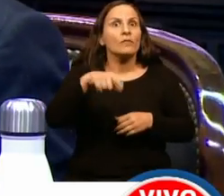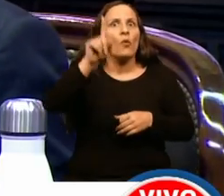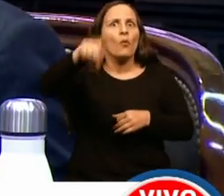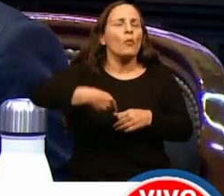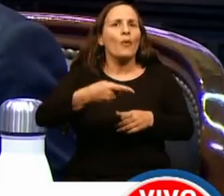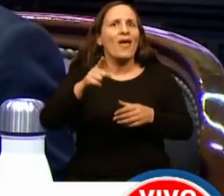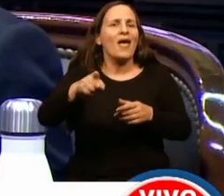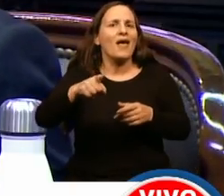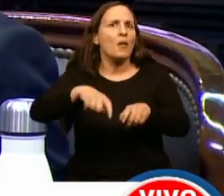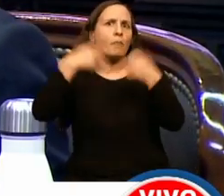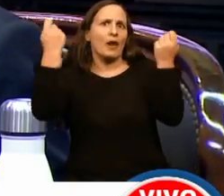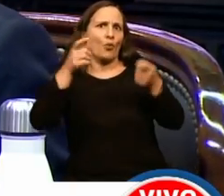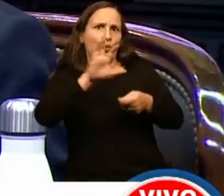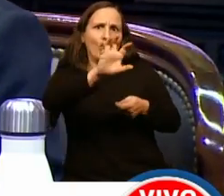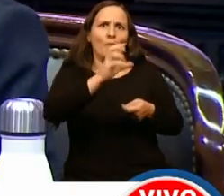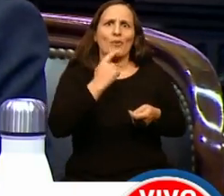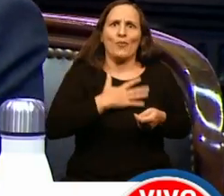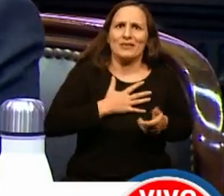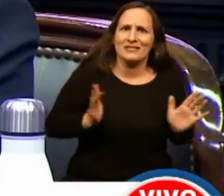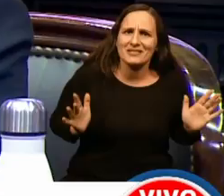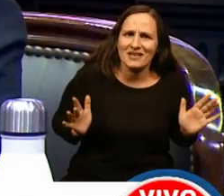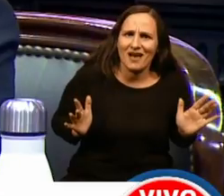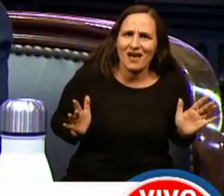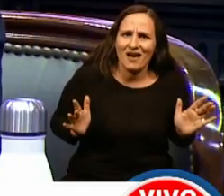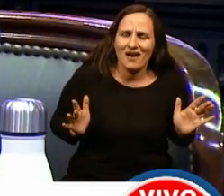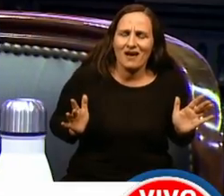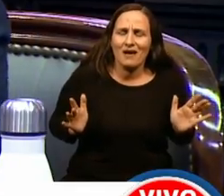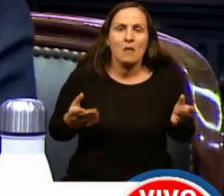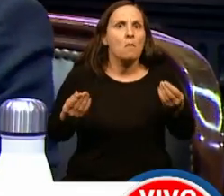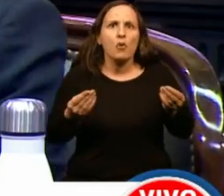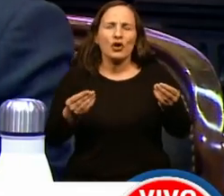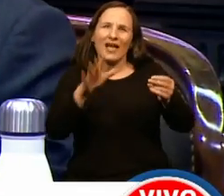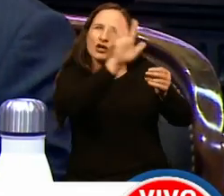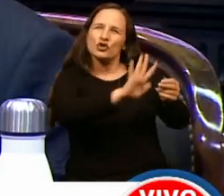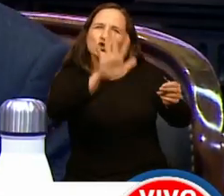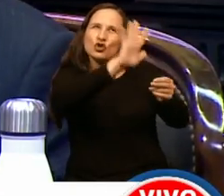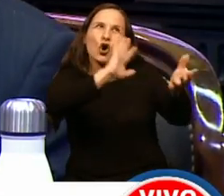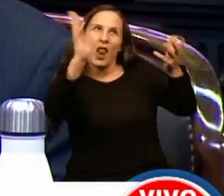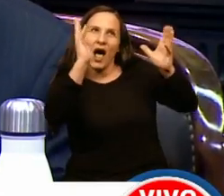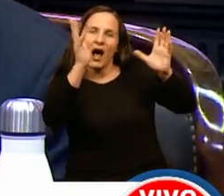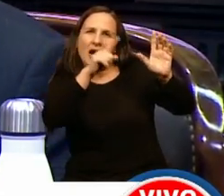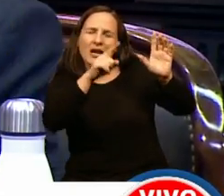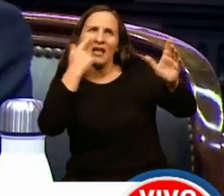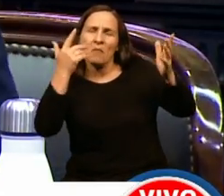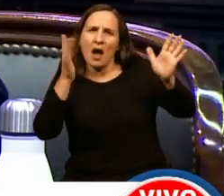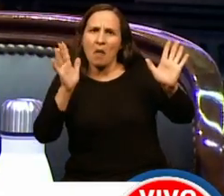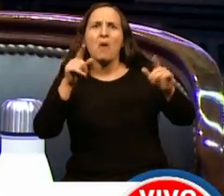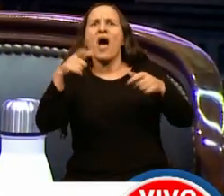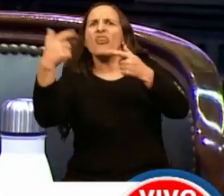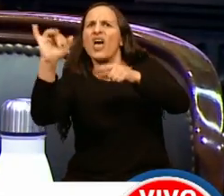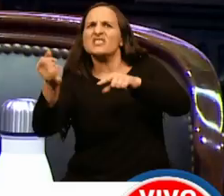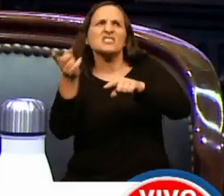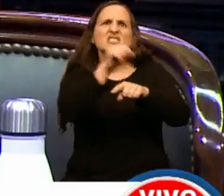particularmente a mi provincia que estando en la misma zona climática que otras provincias otras grandes